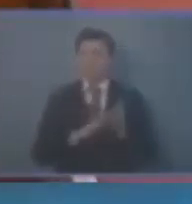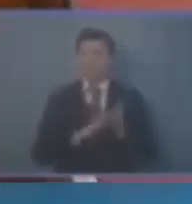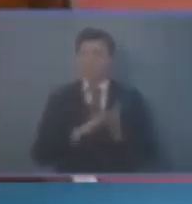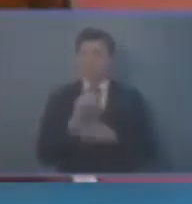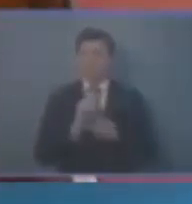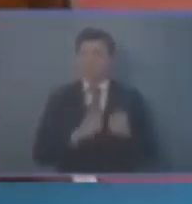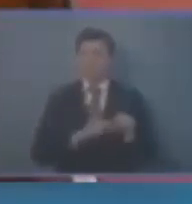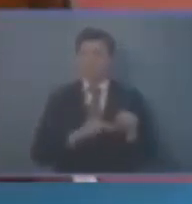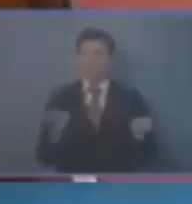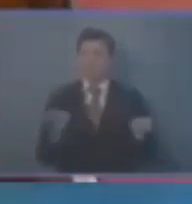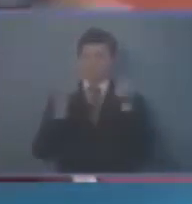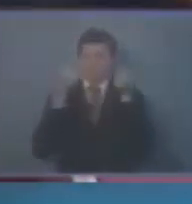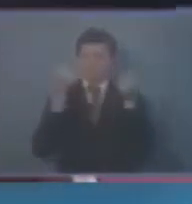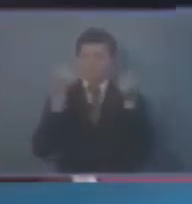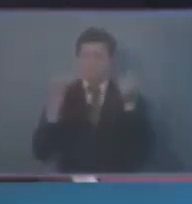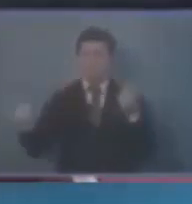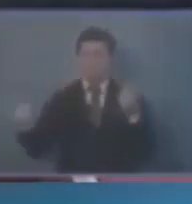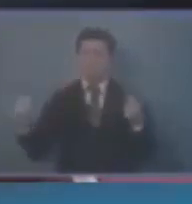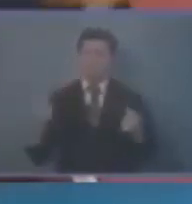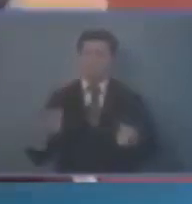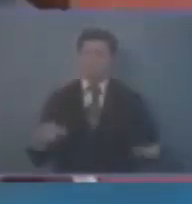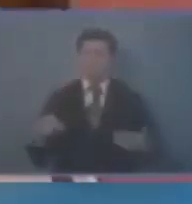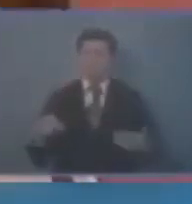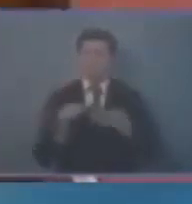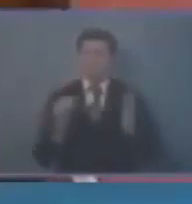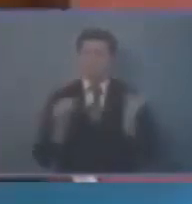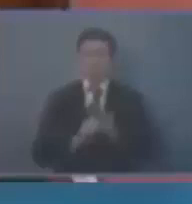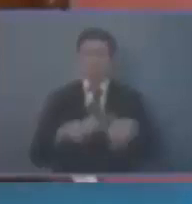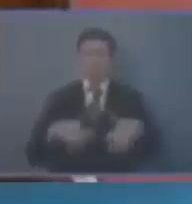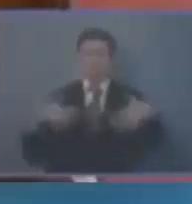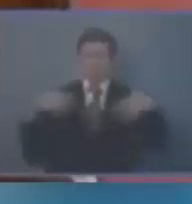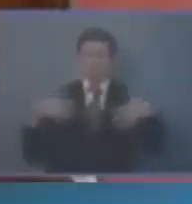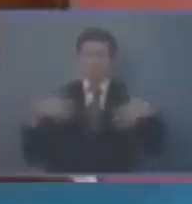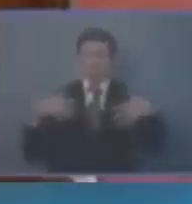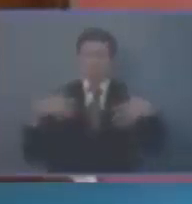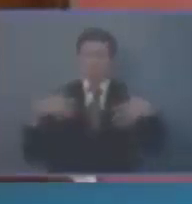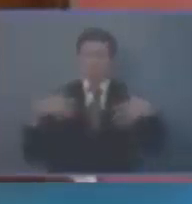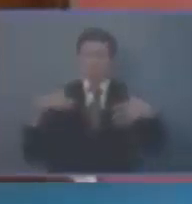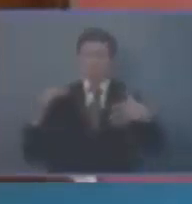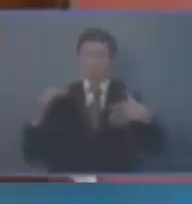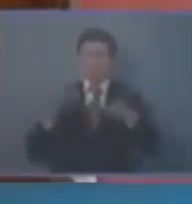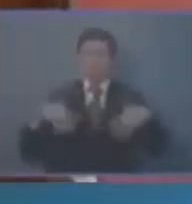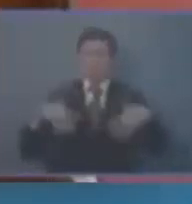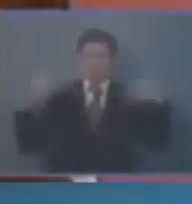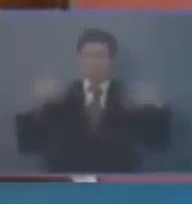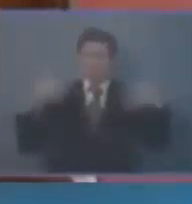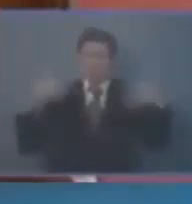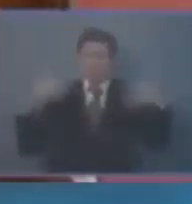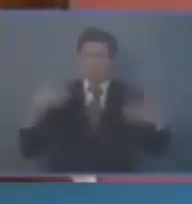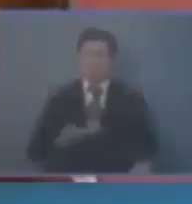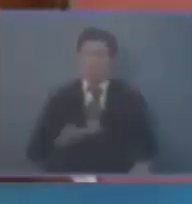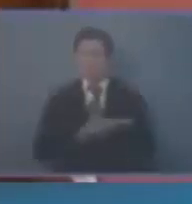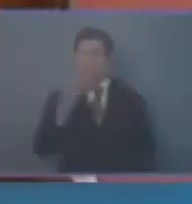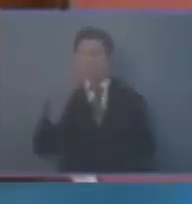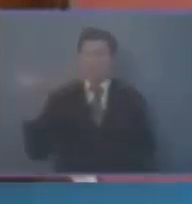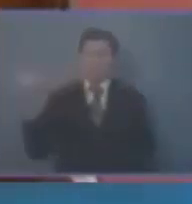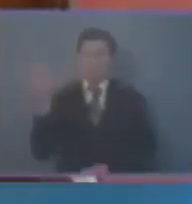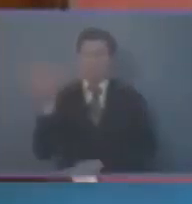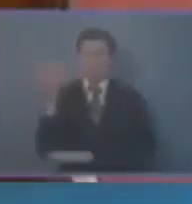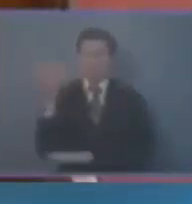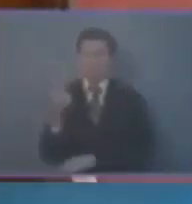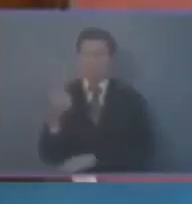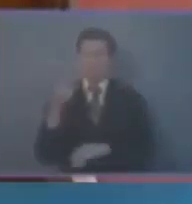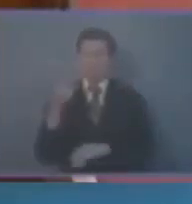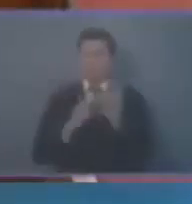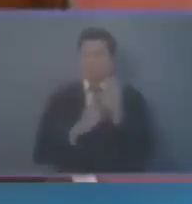un millón de dólares en una fiesta está el palacio legislativo con un mesa nine en el que caben todos los embajadores